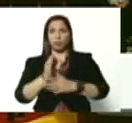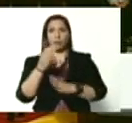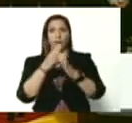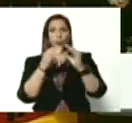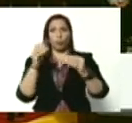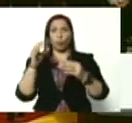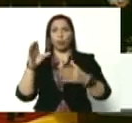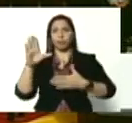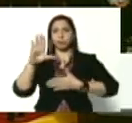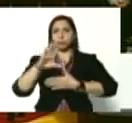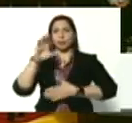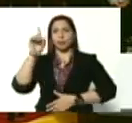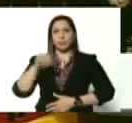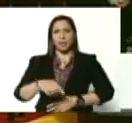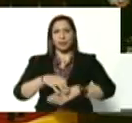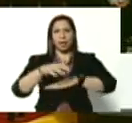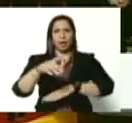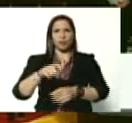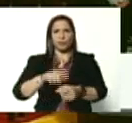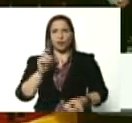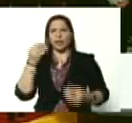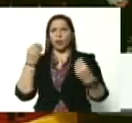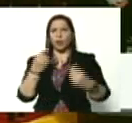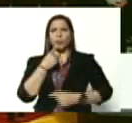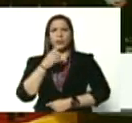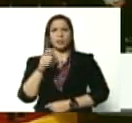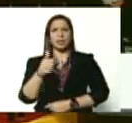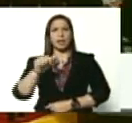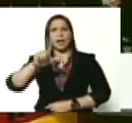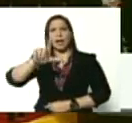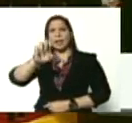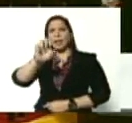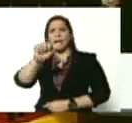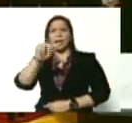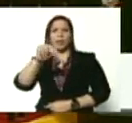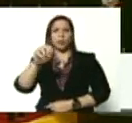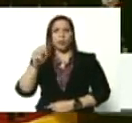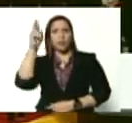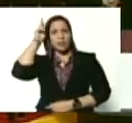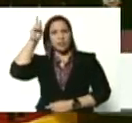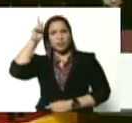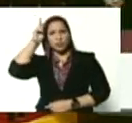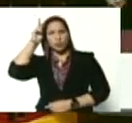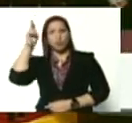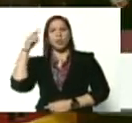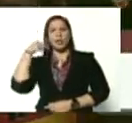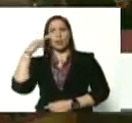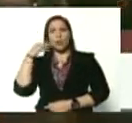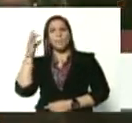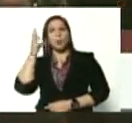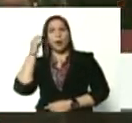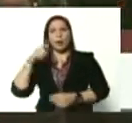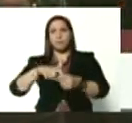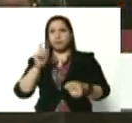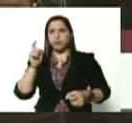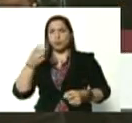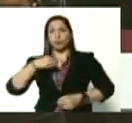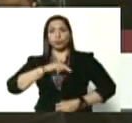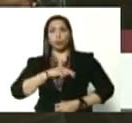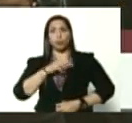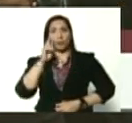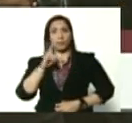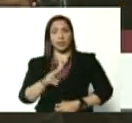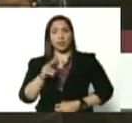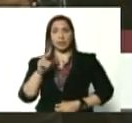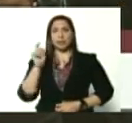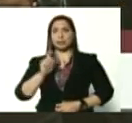dejando un poco por fuera como lo dice galliano a los indios a los negros y a las mujeres por eso nos hemos visto en la necesidad de